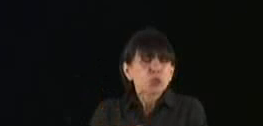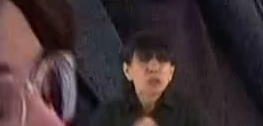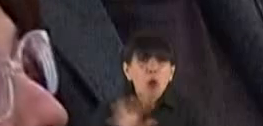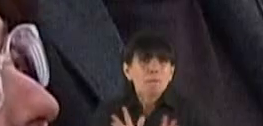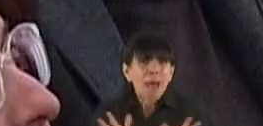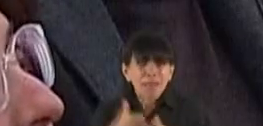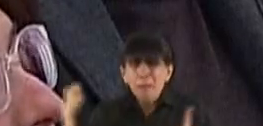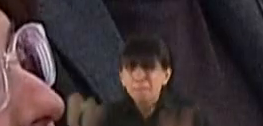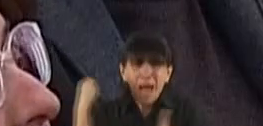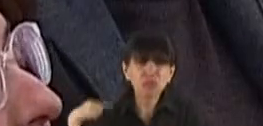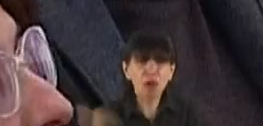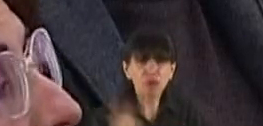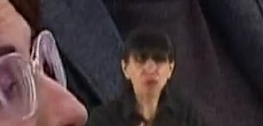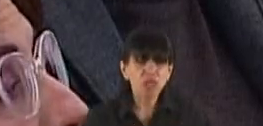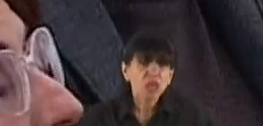estar débiles?